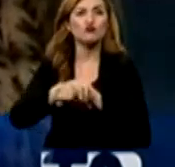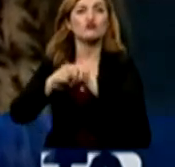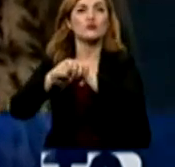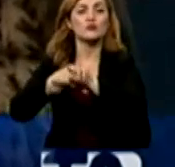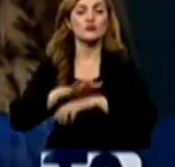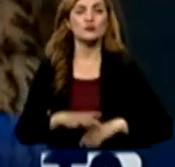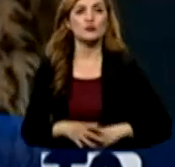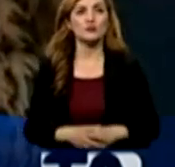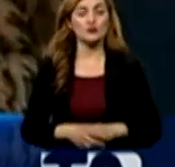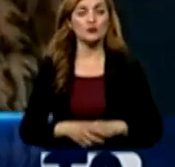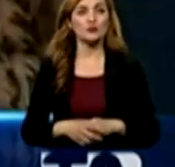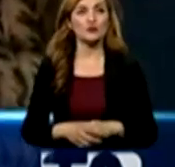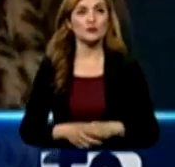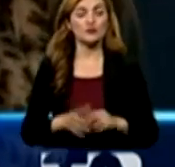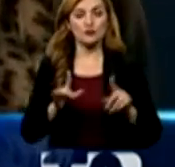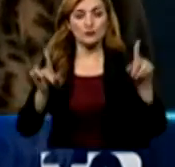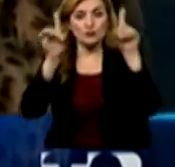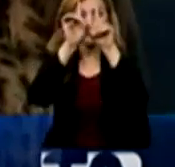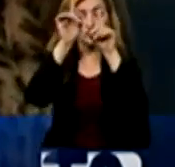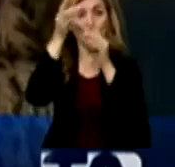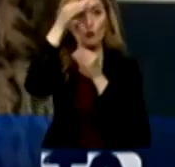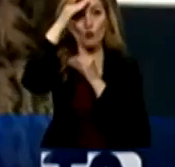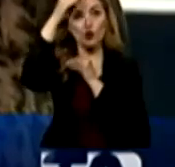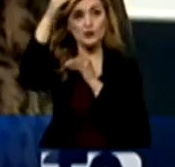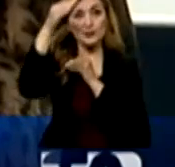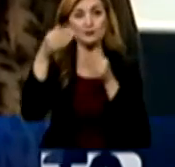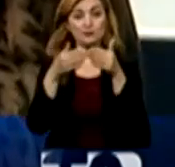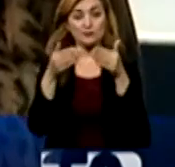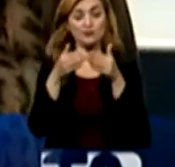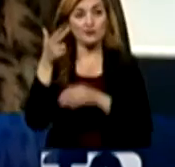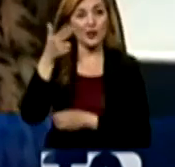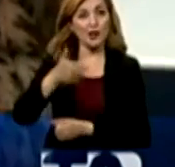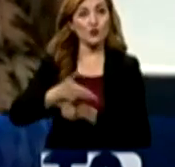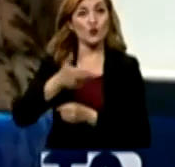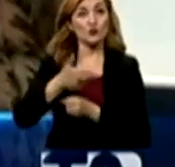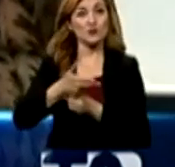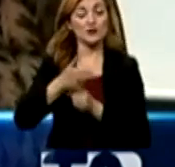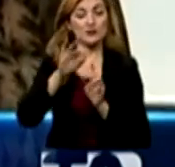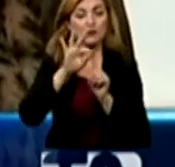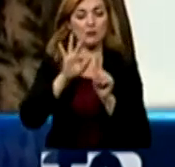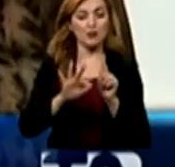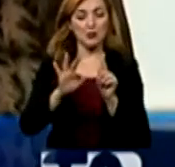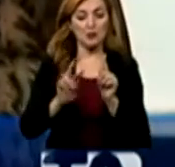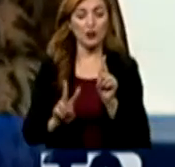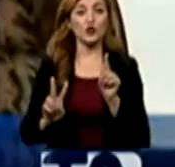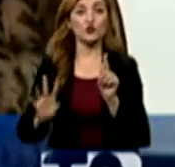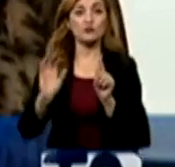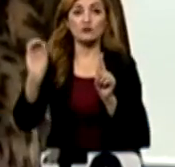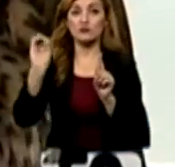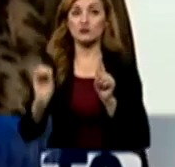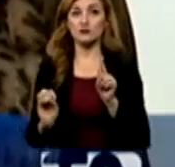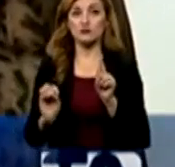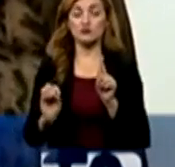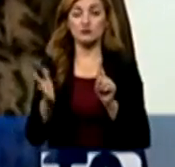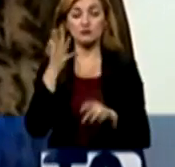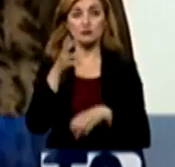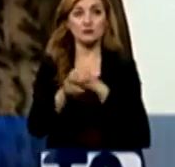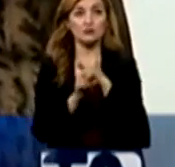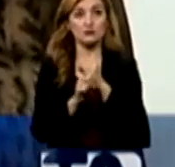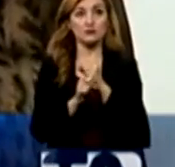lograr su detención. Según datos de la policía, los delitos con armas de fuego han reducido en un 22%.